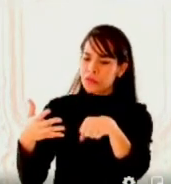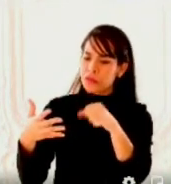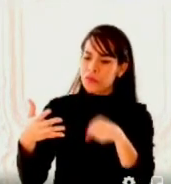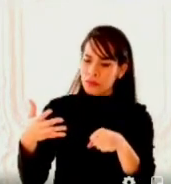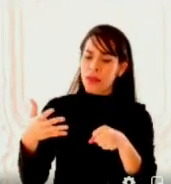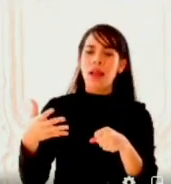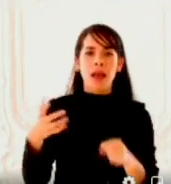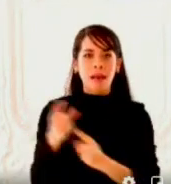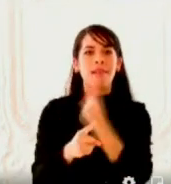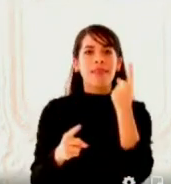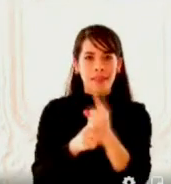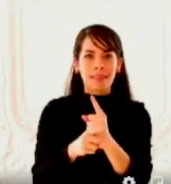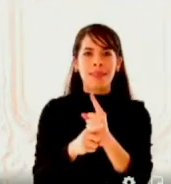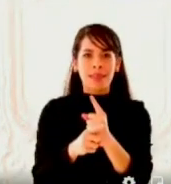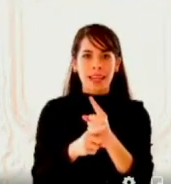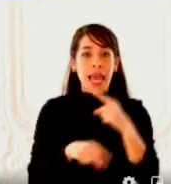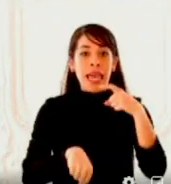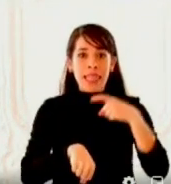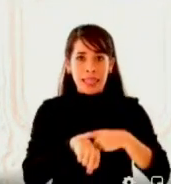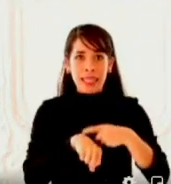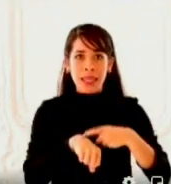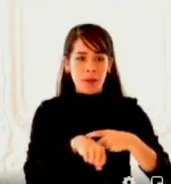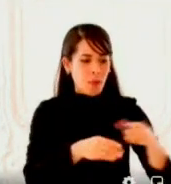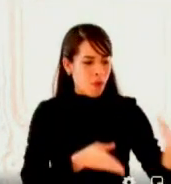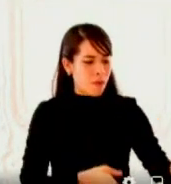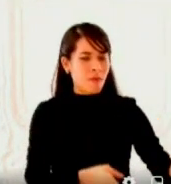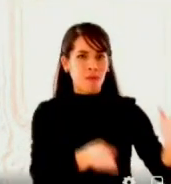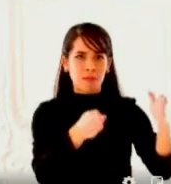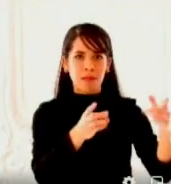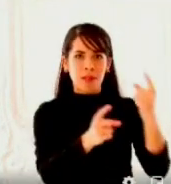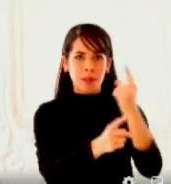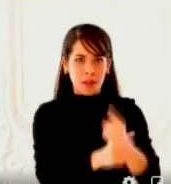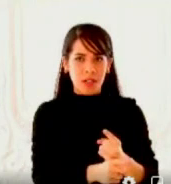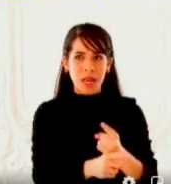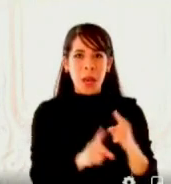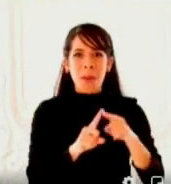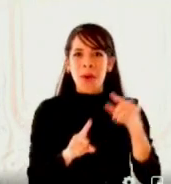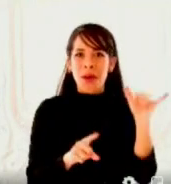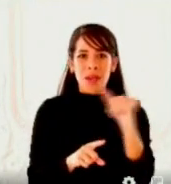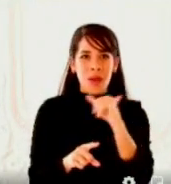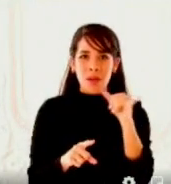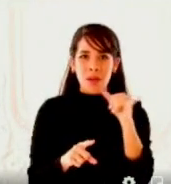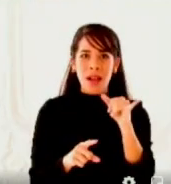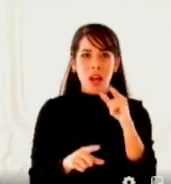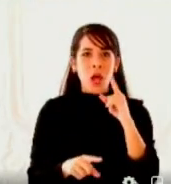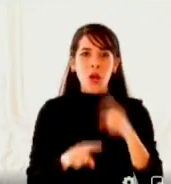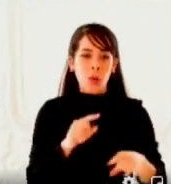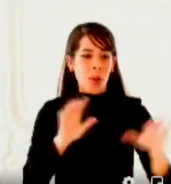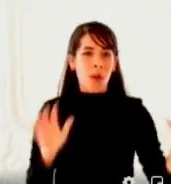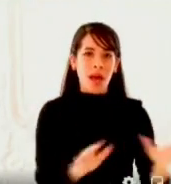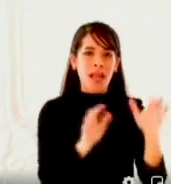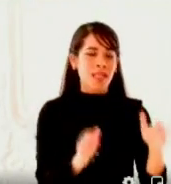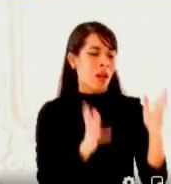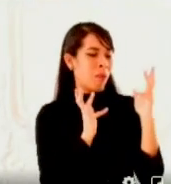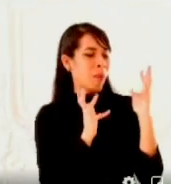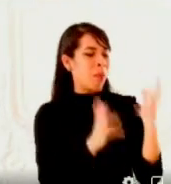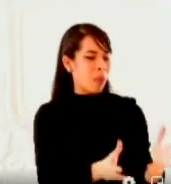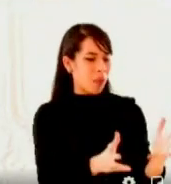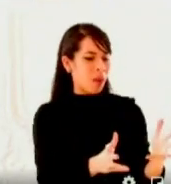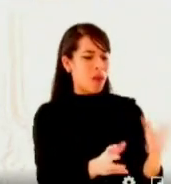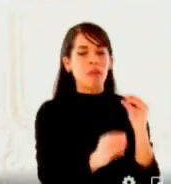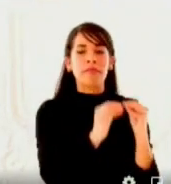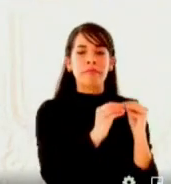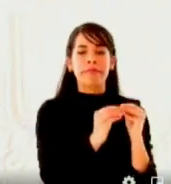y cuántos años tiene que durar. Pero tampoco podemos construir algo y dejarlo 20 años ahí sin hacerle ningún mantenimiento, porque entonces vamos a